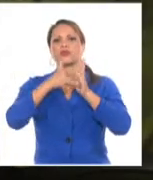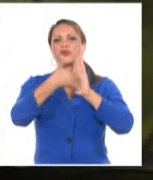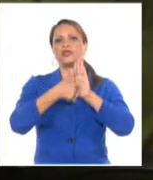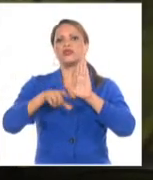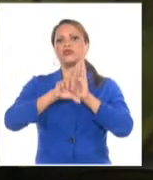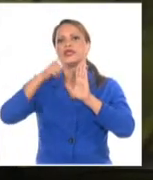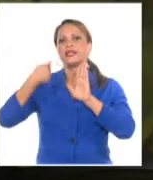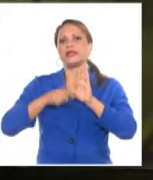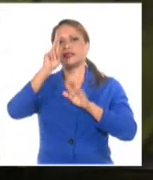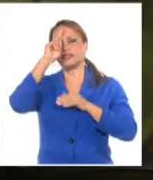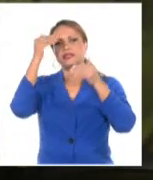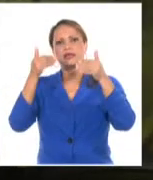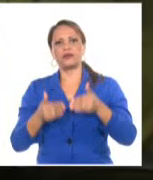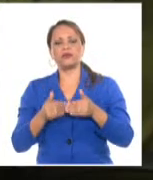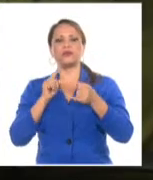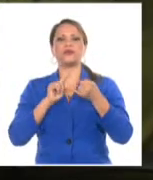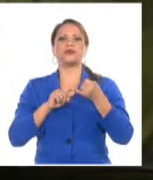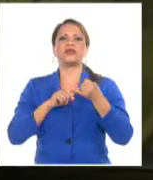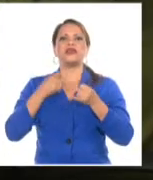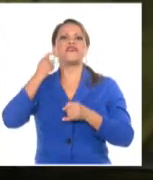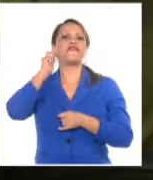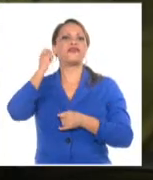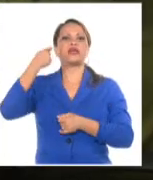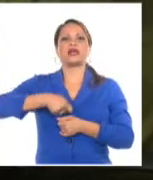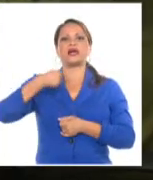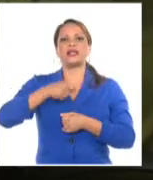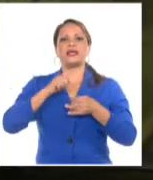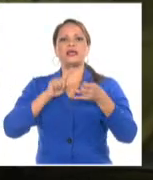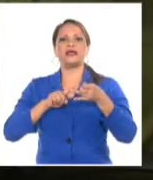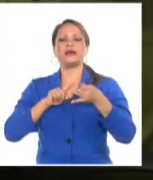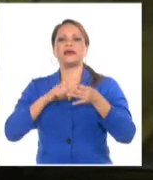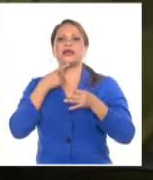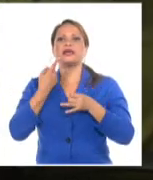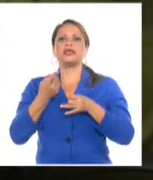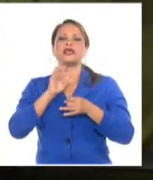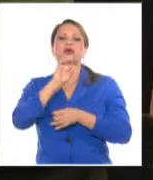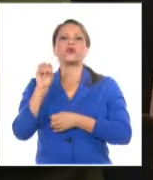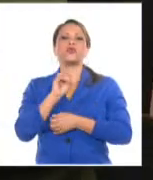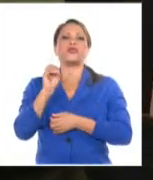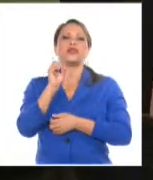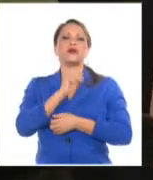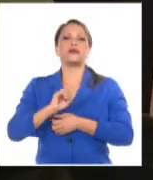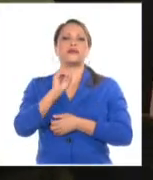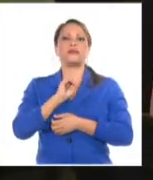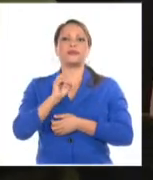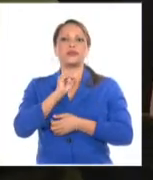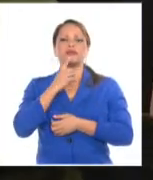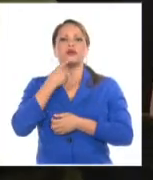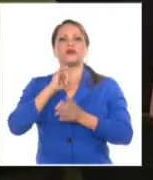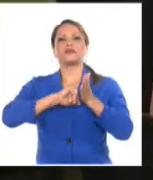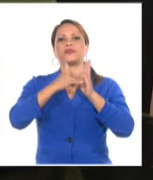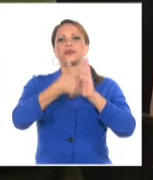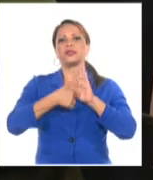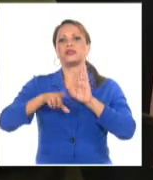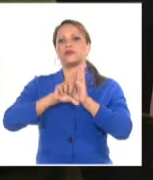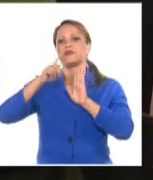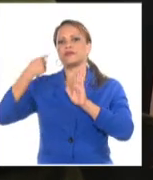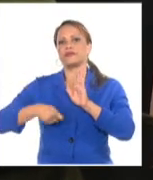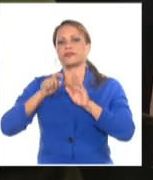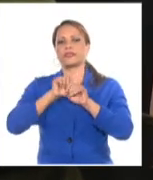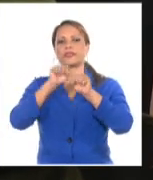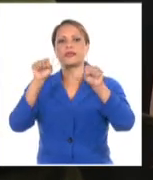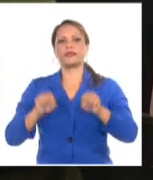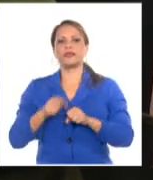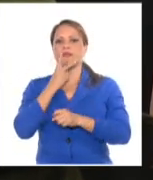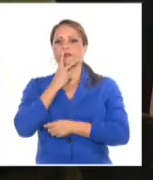salud pública, la Fiscalía Militar y, como novedad en el ordenamiento jurídico cubano, el proyecto de ley del sistema de atención